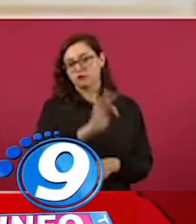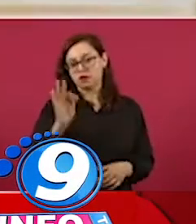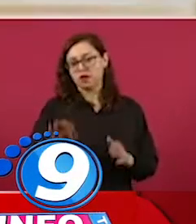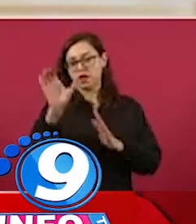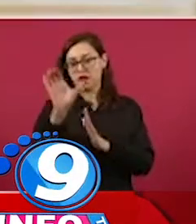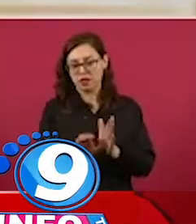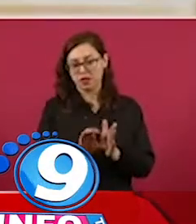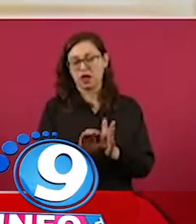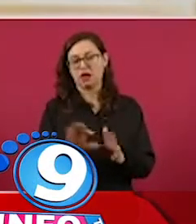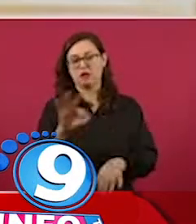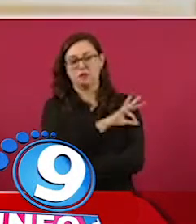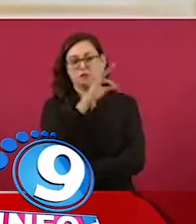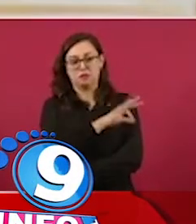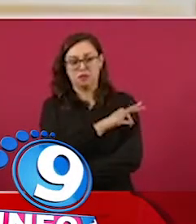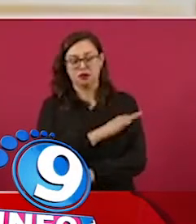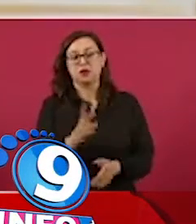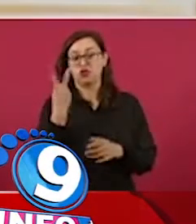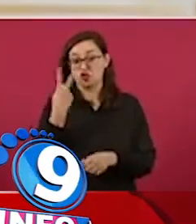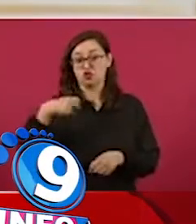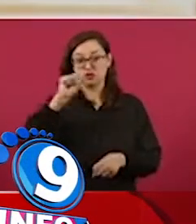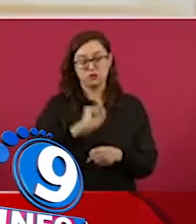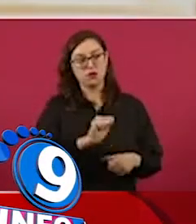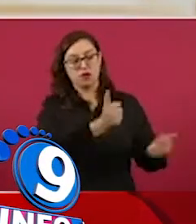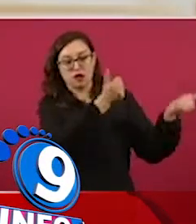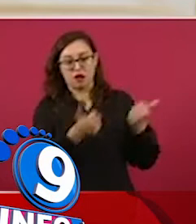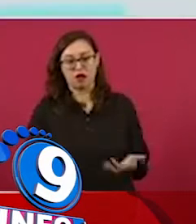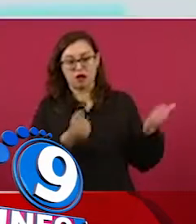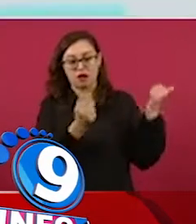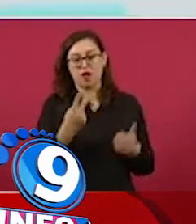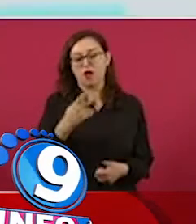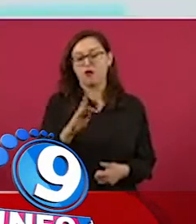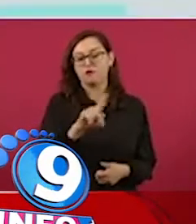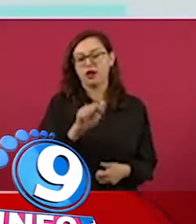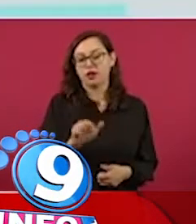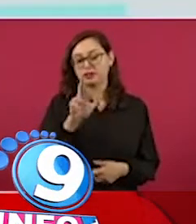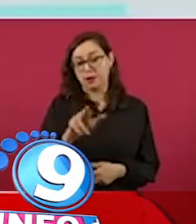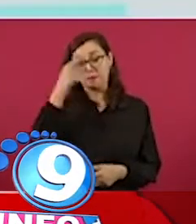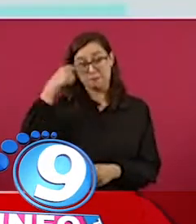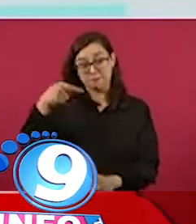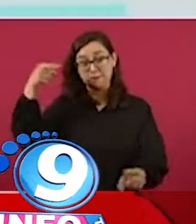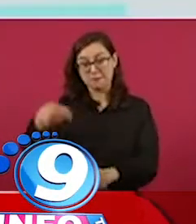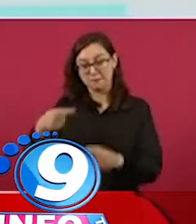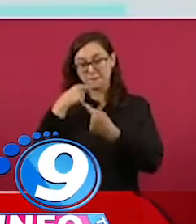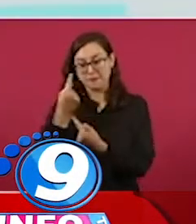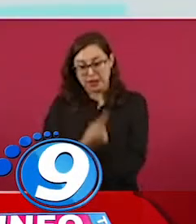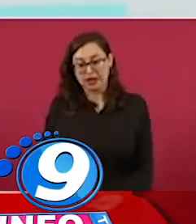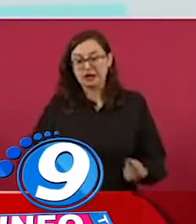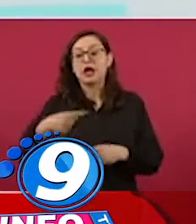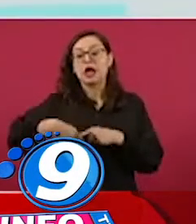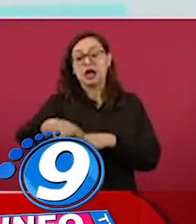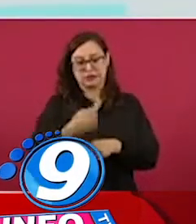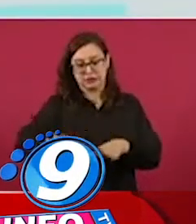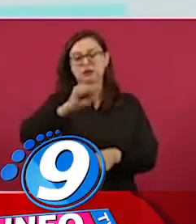contagios por kobe 19 y 8 decesos además indica que la ocupación hospitalaria para camas generales es de